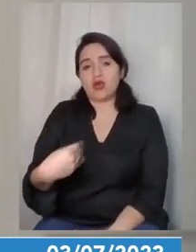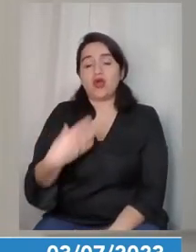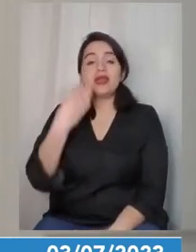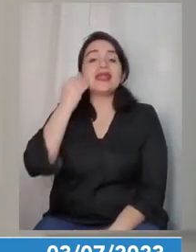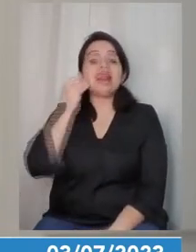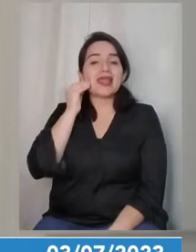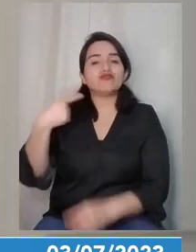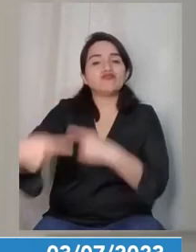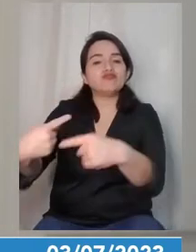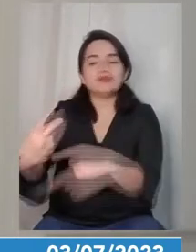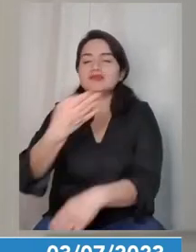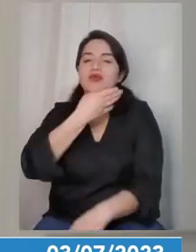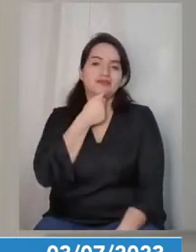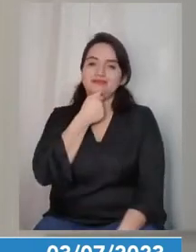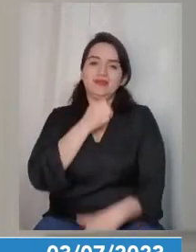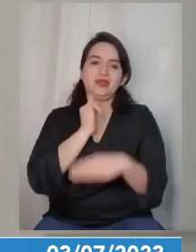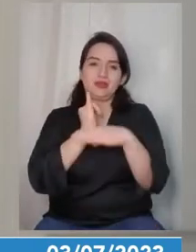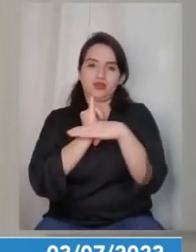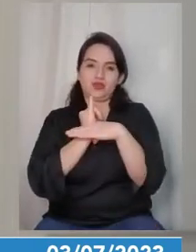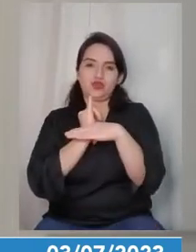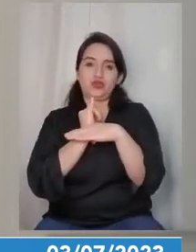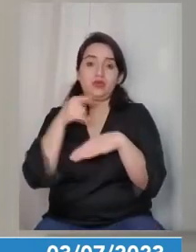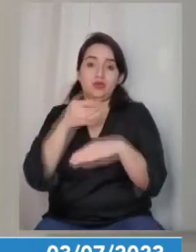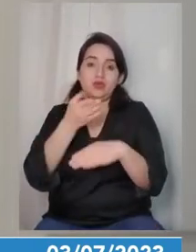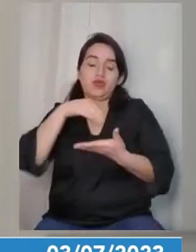hoy día en nuestro país.